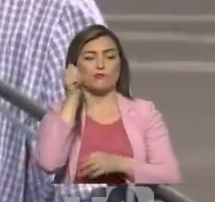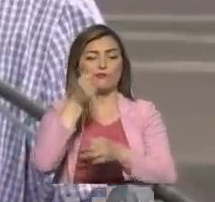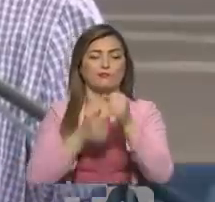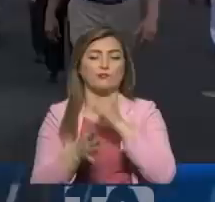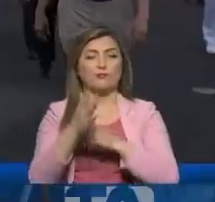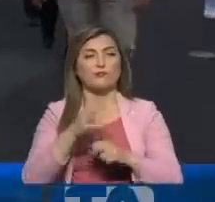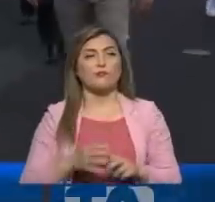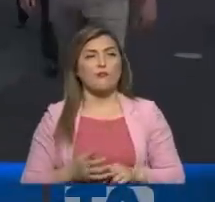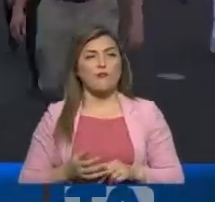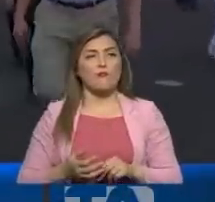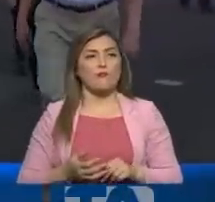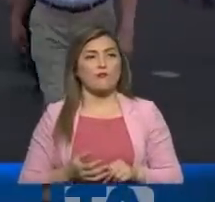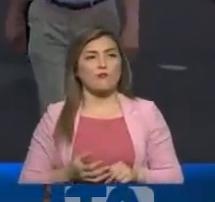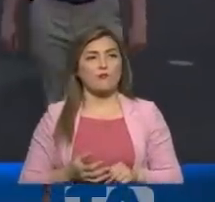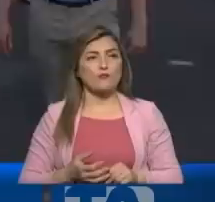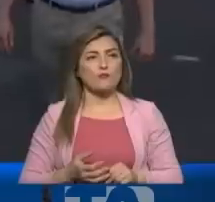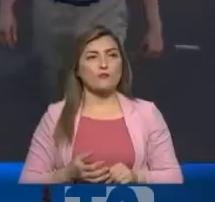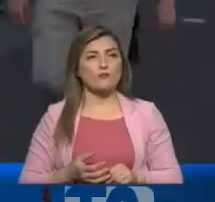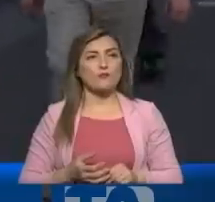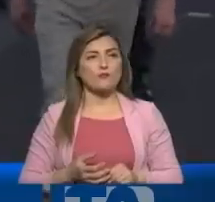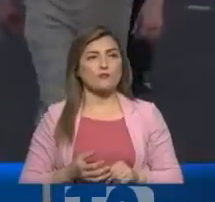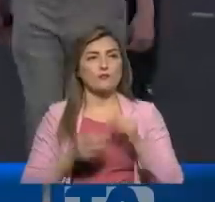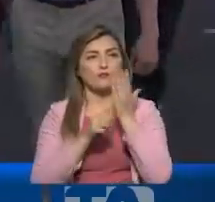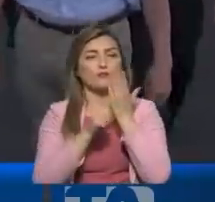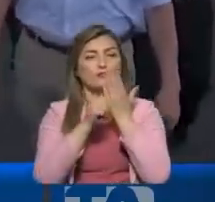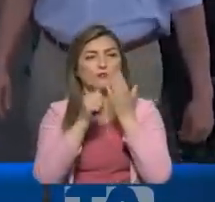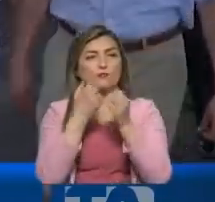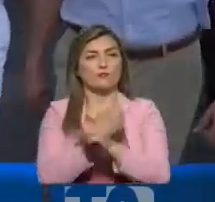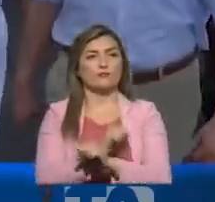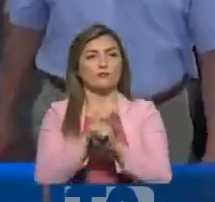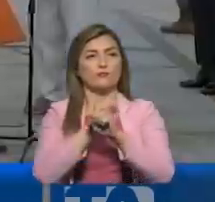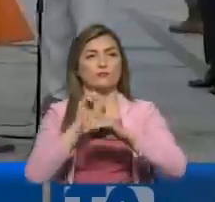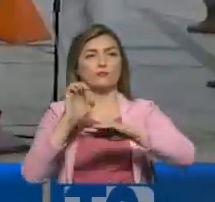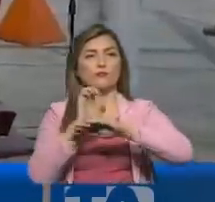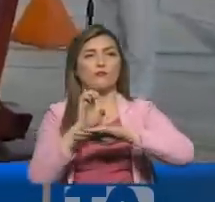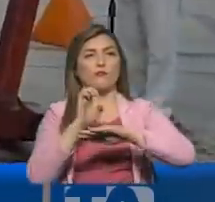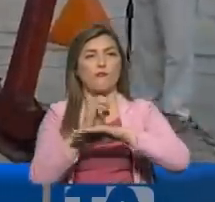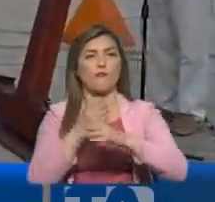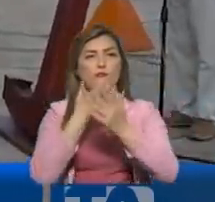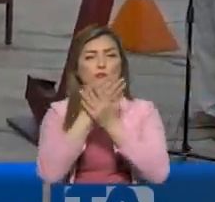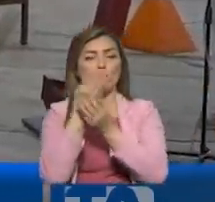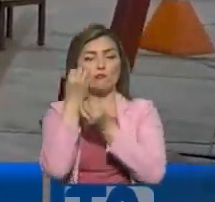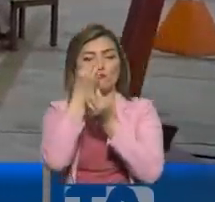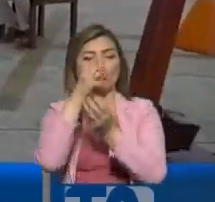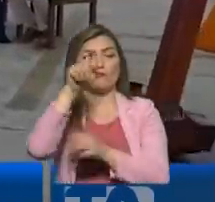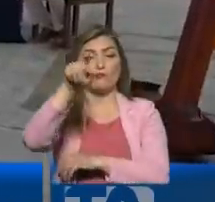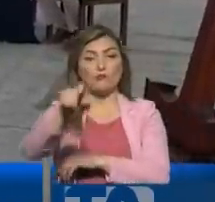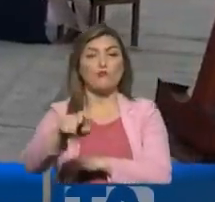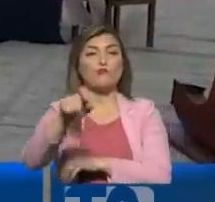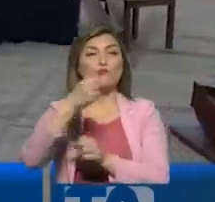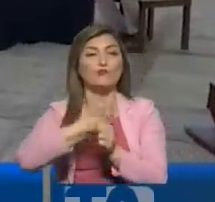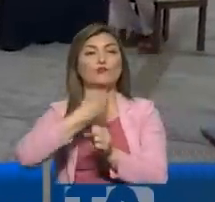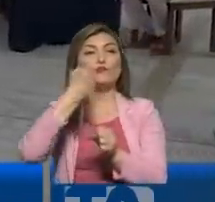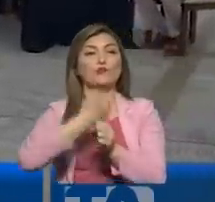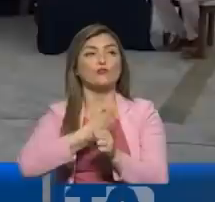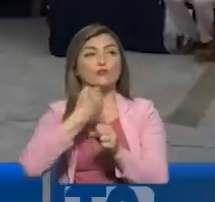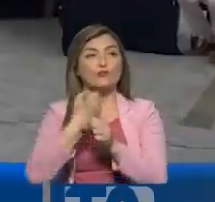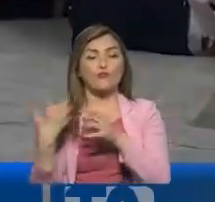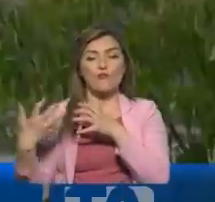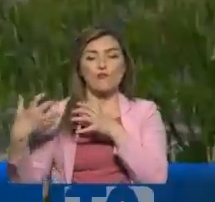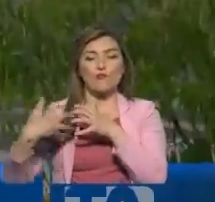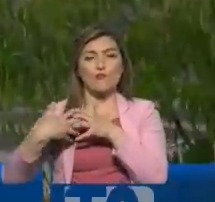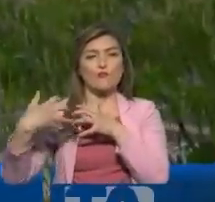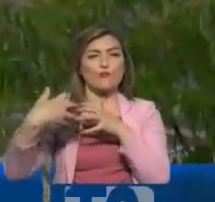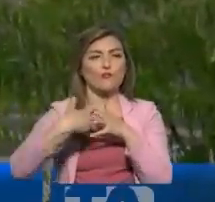pesca ilegal. Por su lado, Osvaldo Jarrín, ministro de Defensa del país, dio a conocer que se necesita trabajar